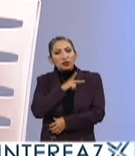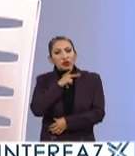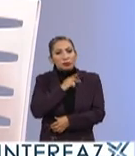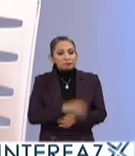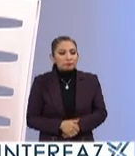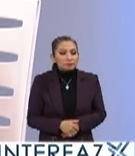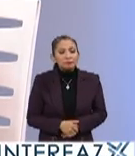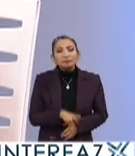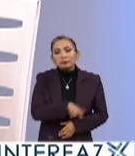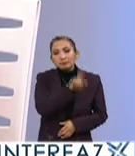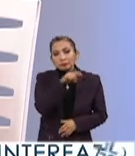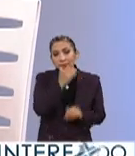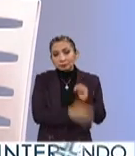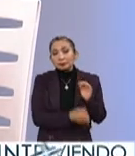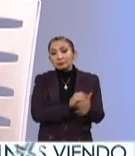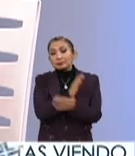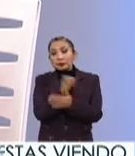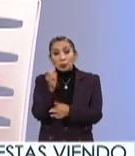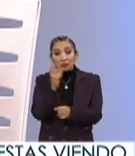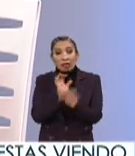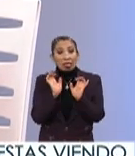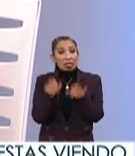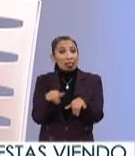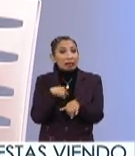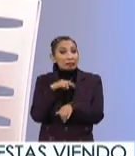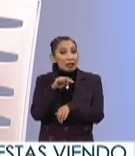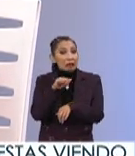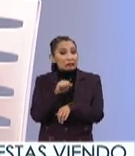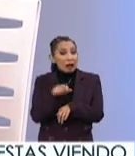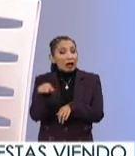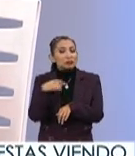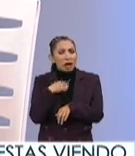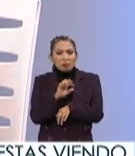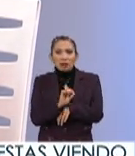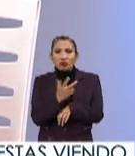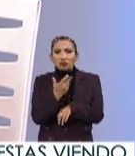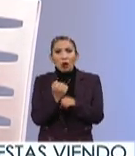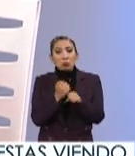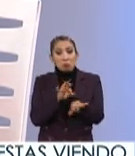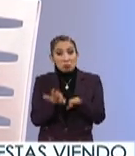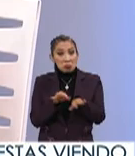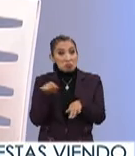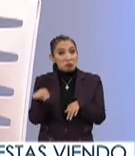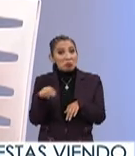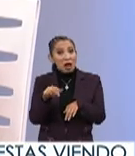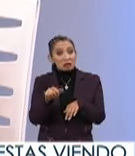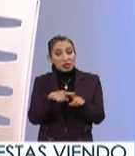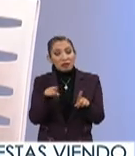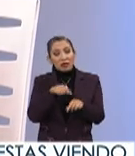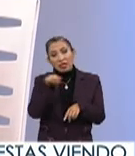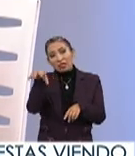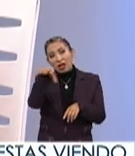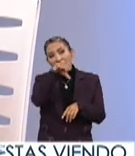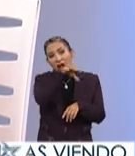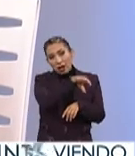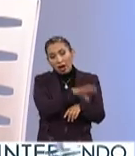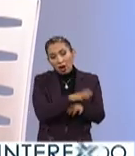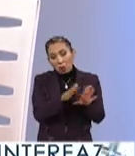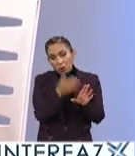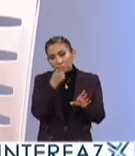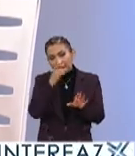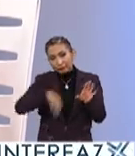petrolera. Y después tuvo una oportunidad de incorporarse a la NASA y ya tiene 28 años trabajando ahí en distintas instancias,